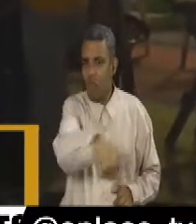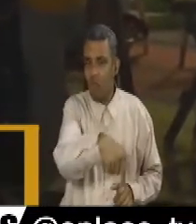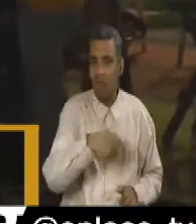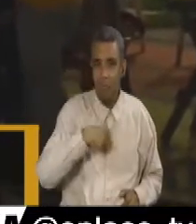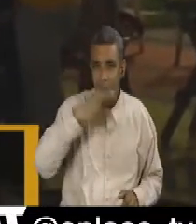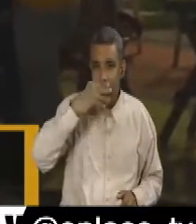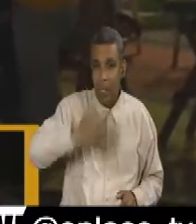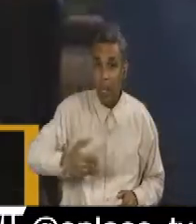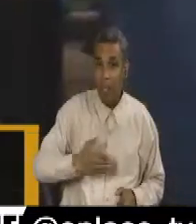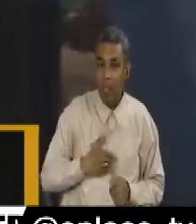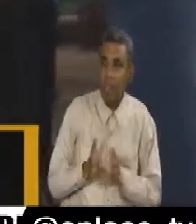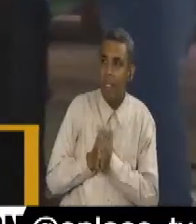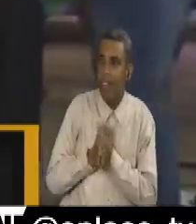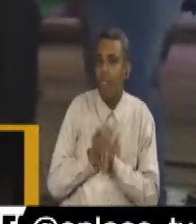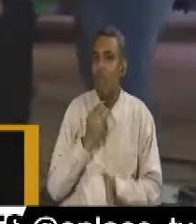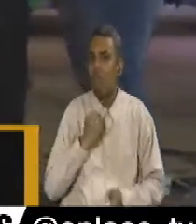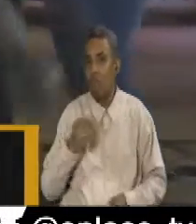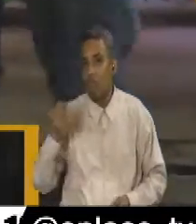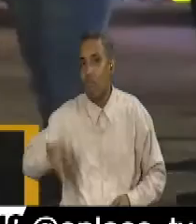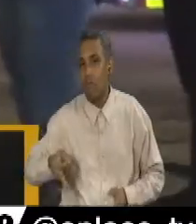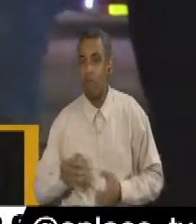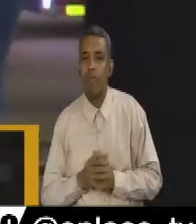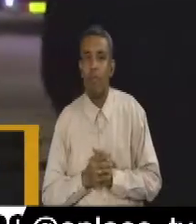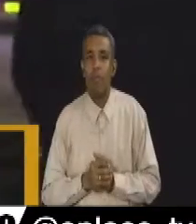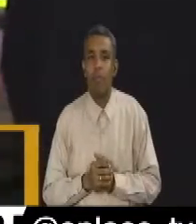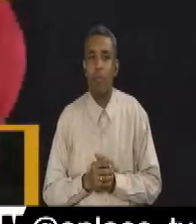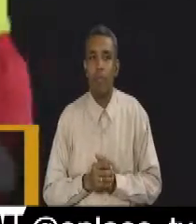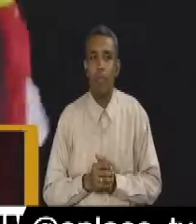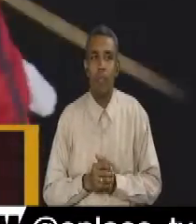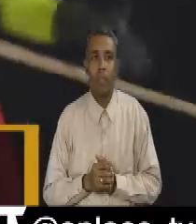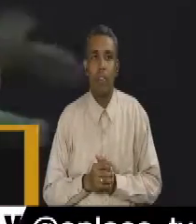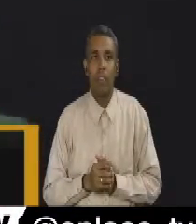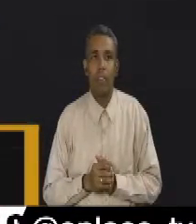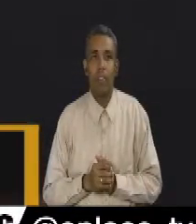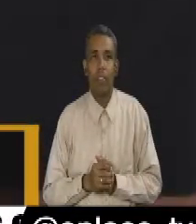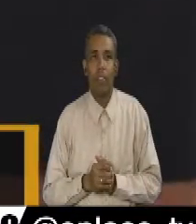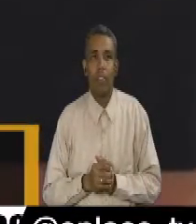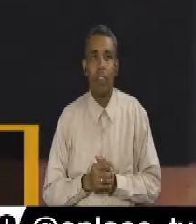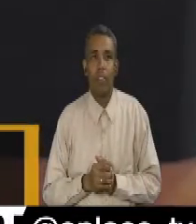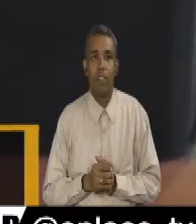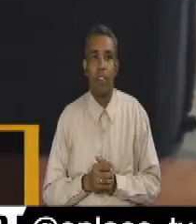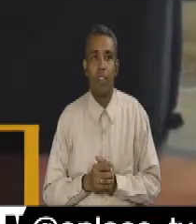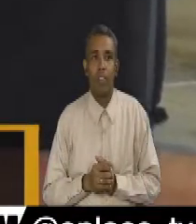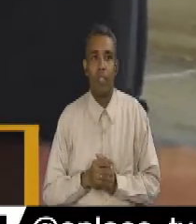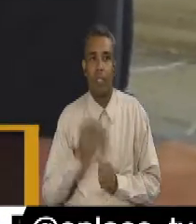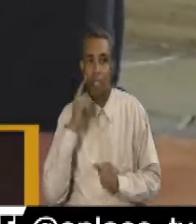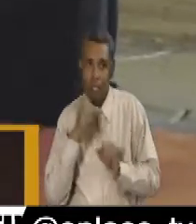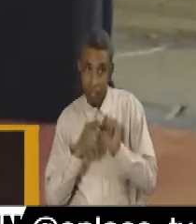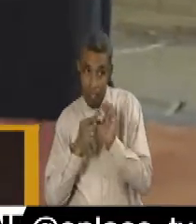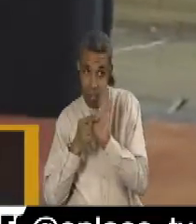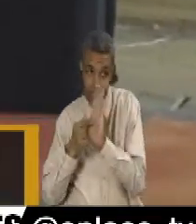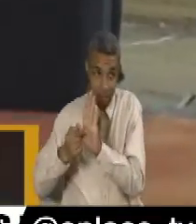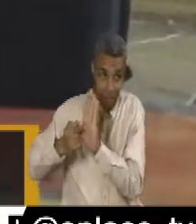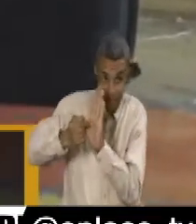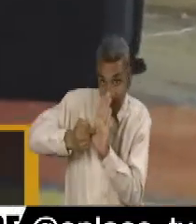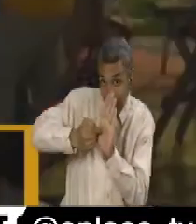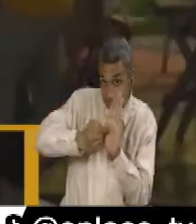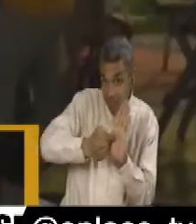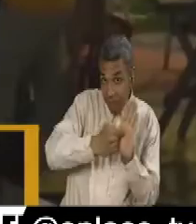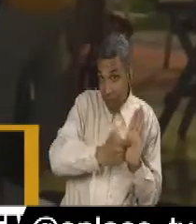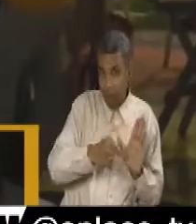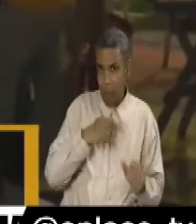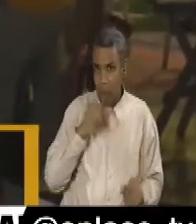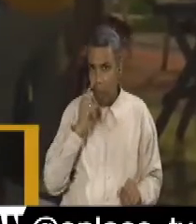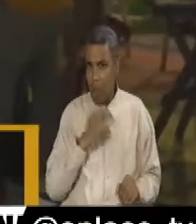llama la atención a los niños. Se espera llevar el mensaje de cultura ciudadana especialmente a instituciones educativas e igualmente a las comunidades que así lo requieran. La campaña, como